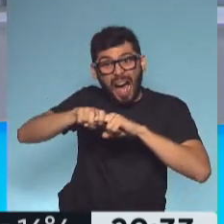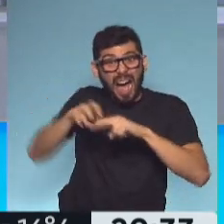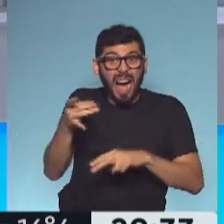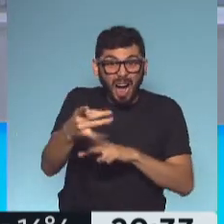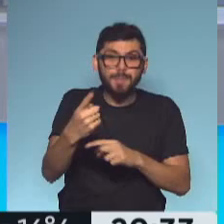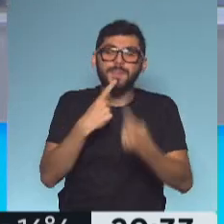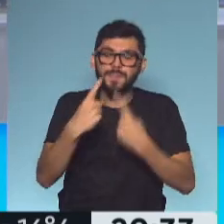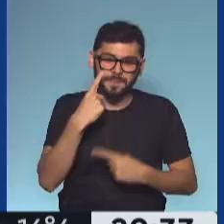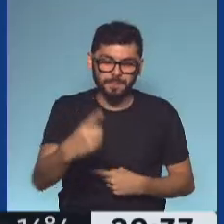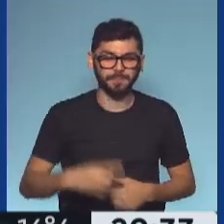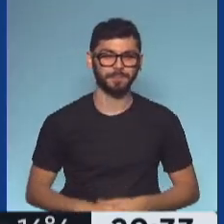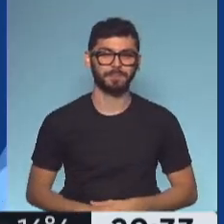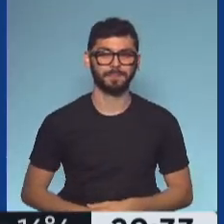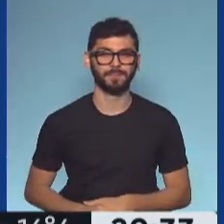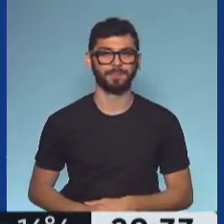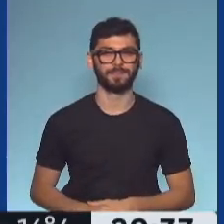nota de Televisión Pública.